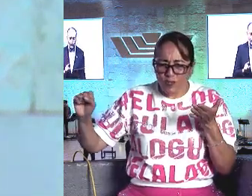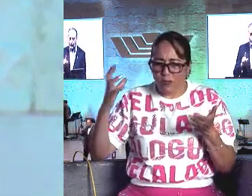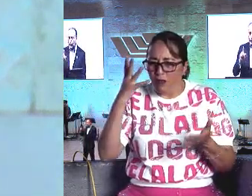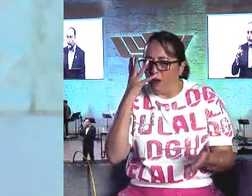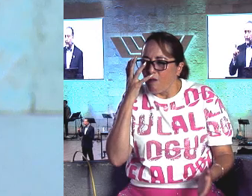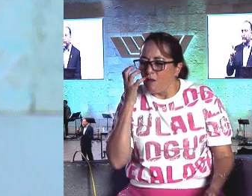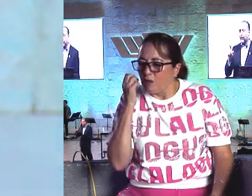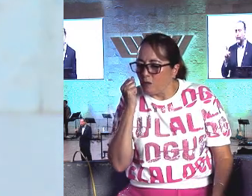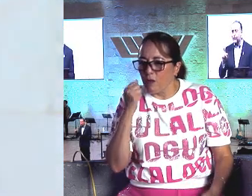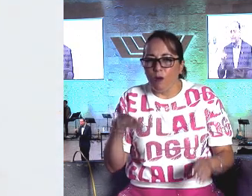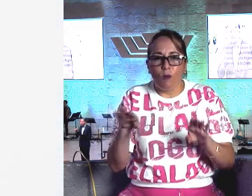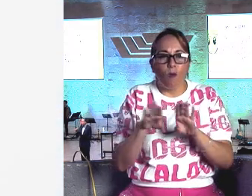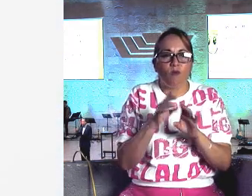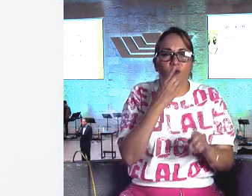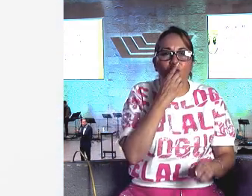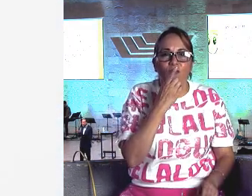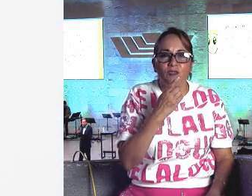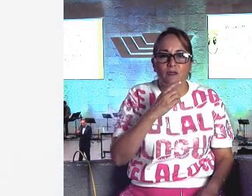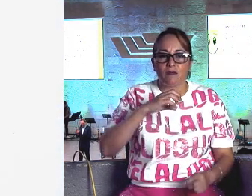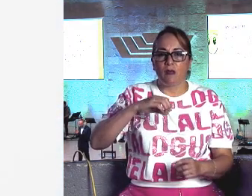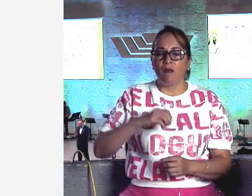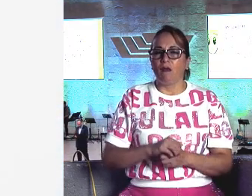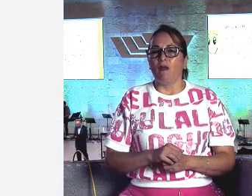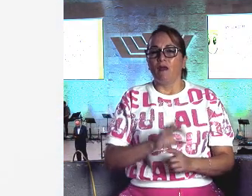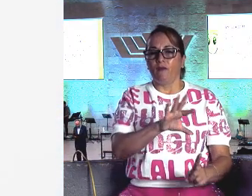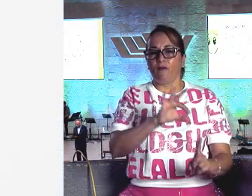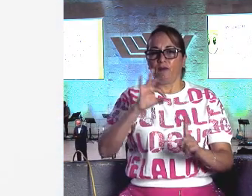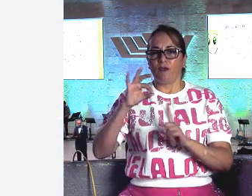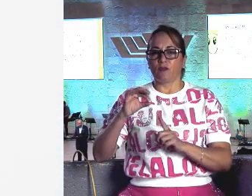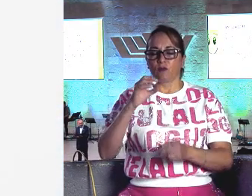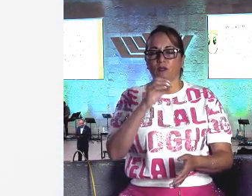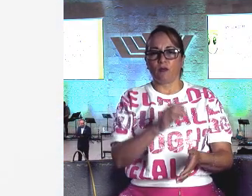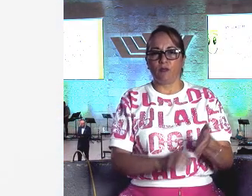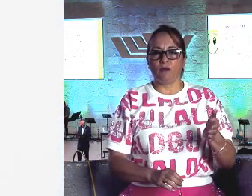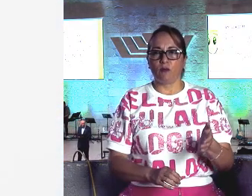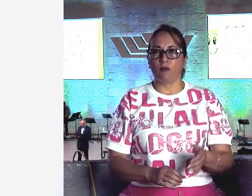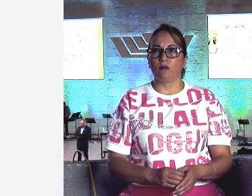Fíjate lo que dice Efesios 4, 31 y 32.